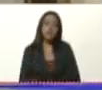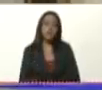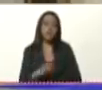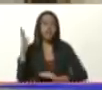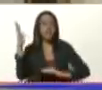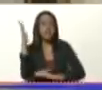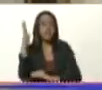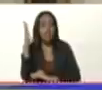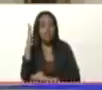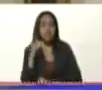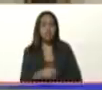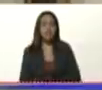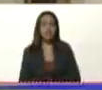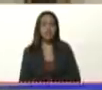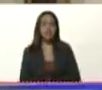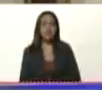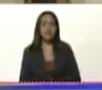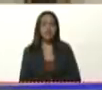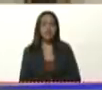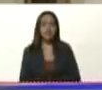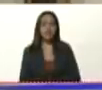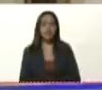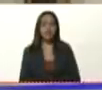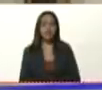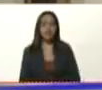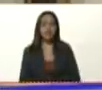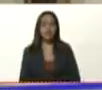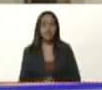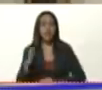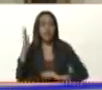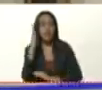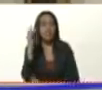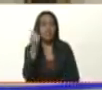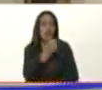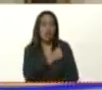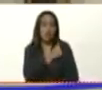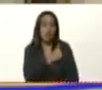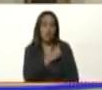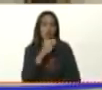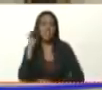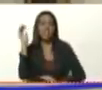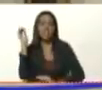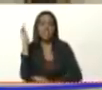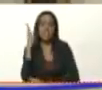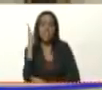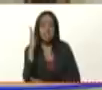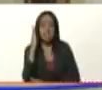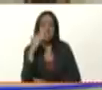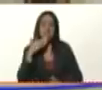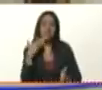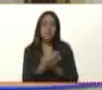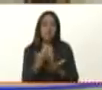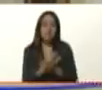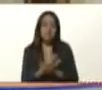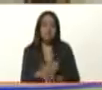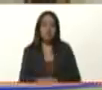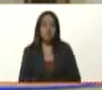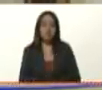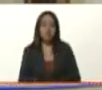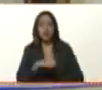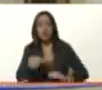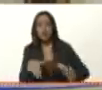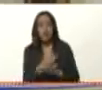iglesias, Reverol. Bueno, con la iglesia católica, la iglesia evangélica, con todas las iglesias, todas